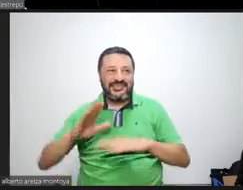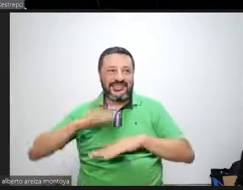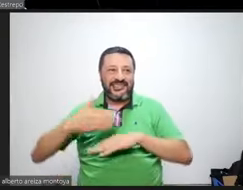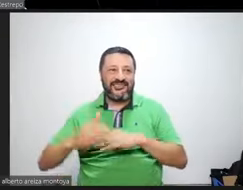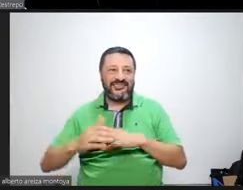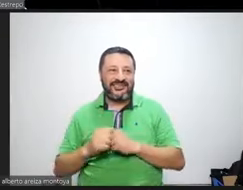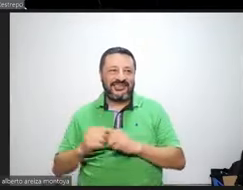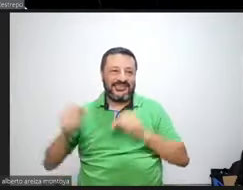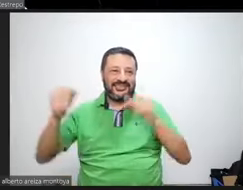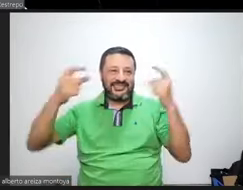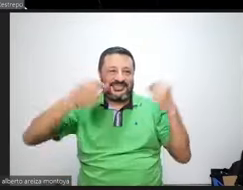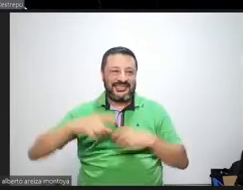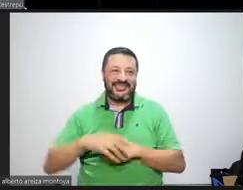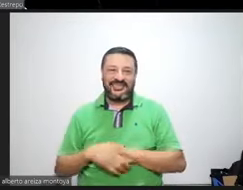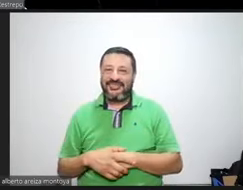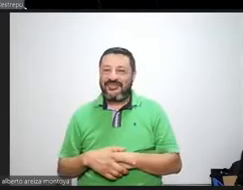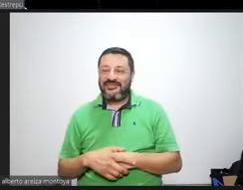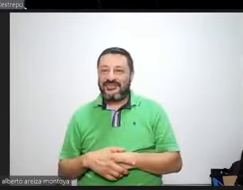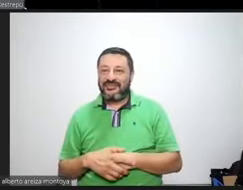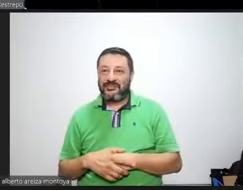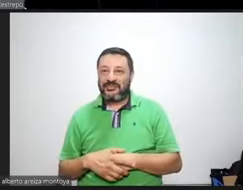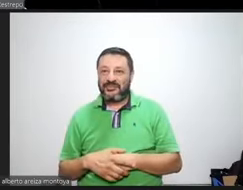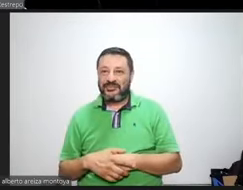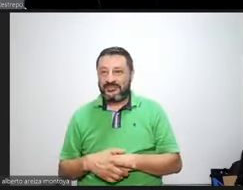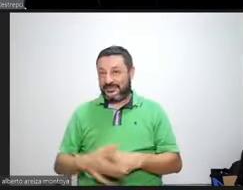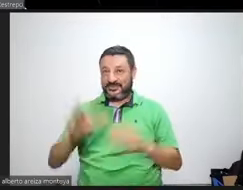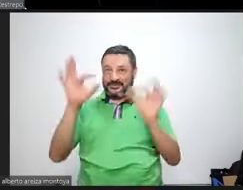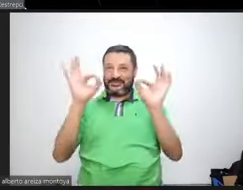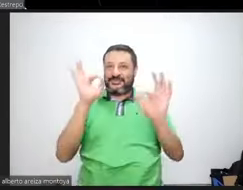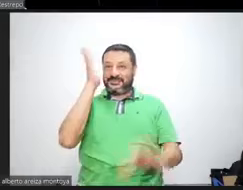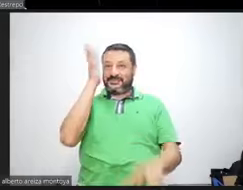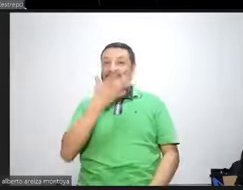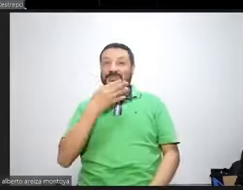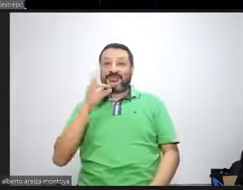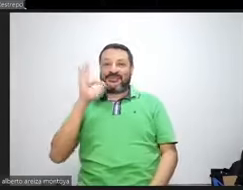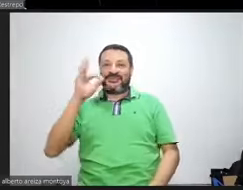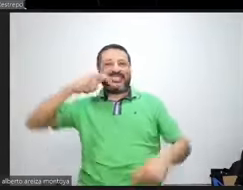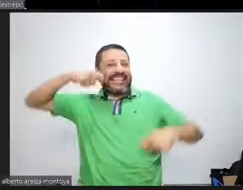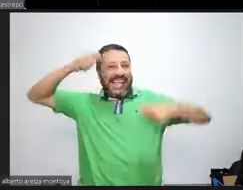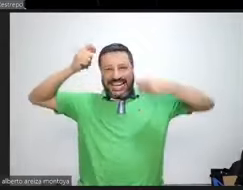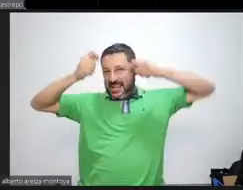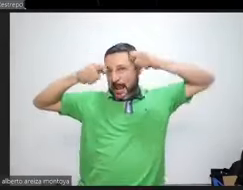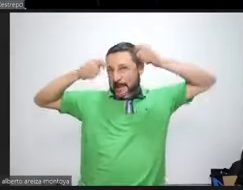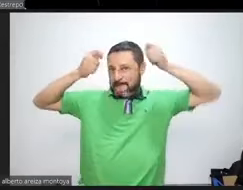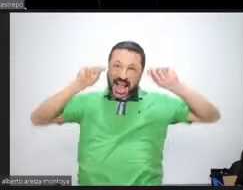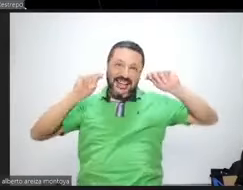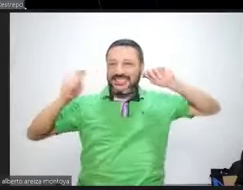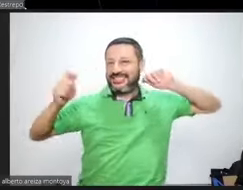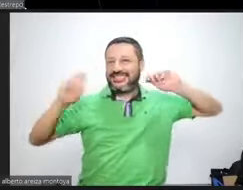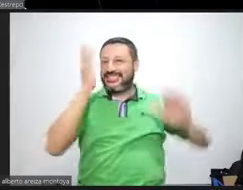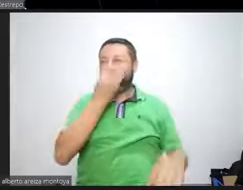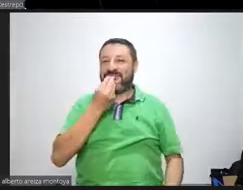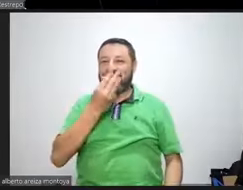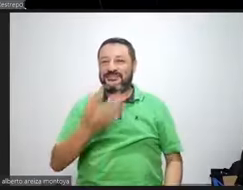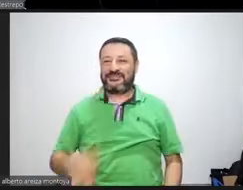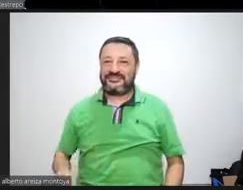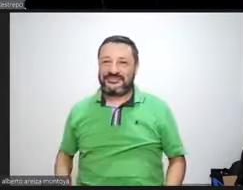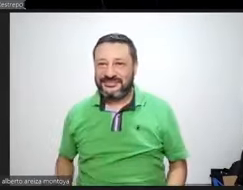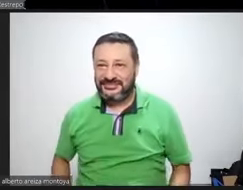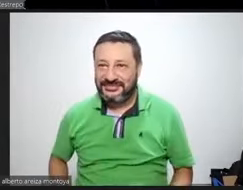competir, están hechas un postre, ¿cierto? Se maquillan y son hermosas. Entonces yo estaba ahí